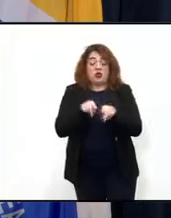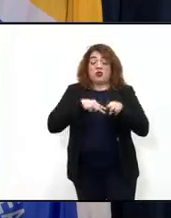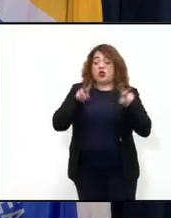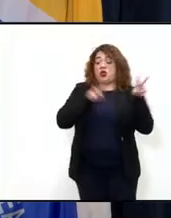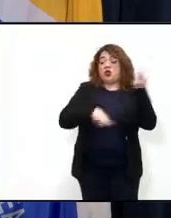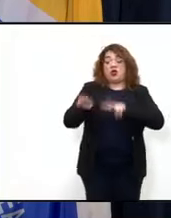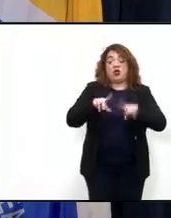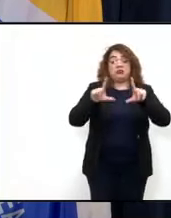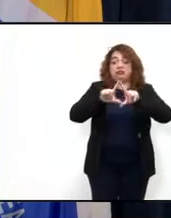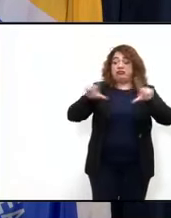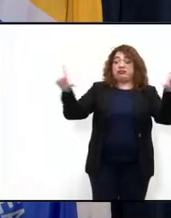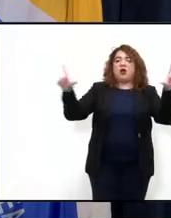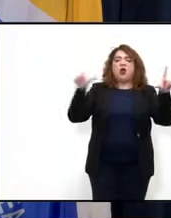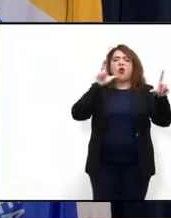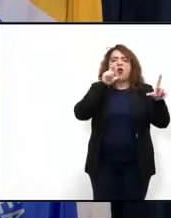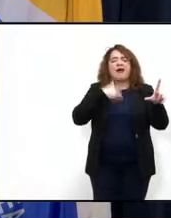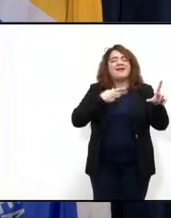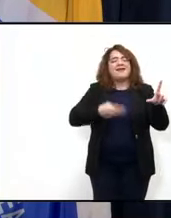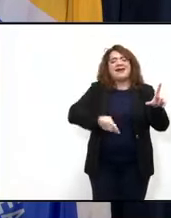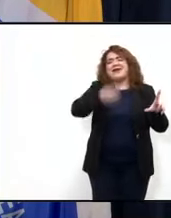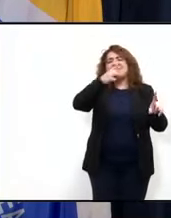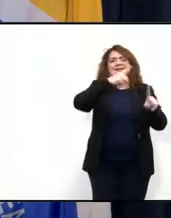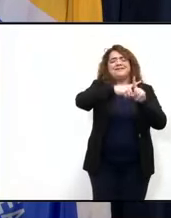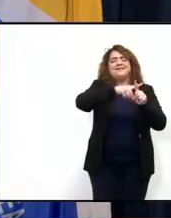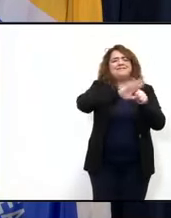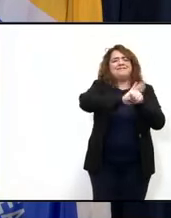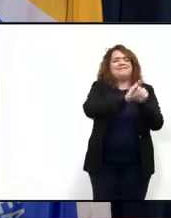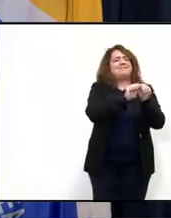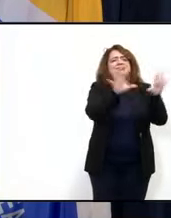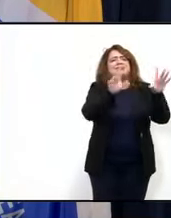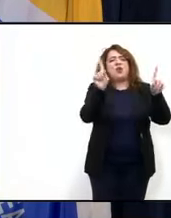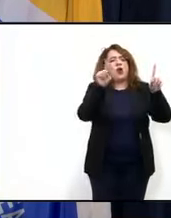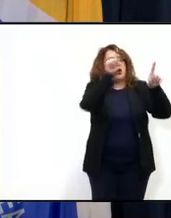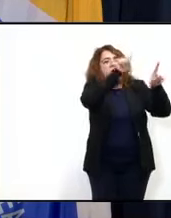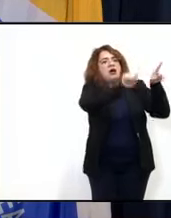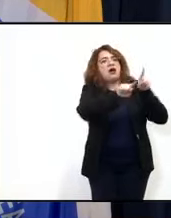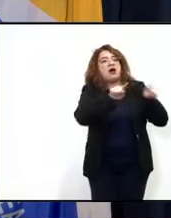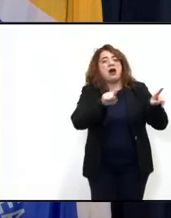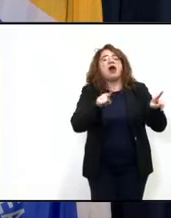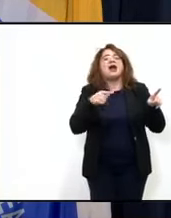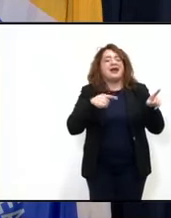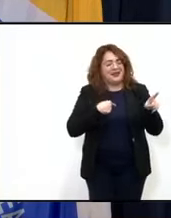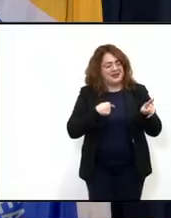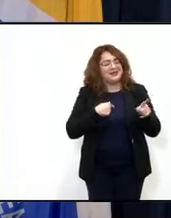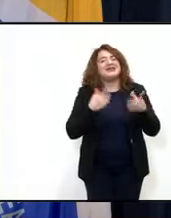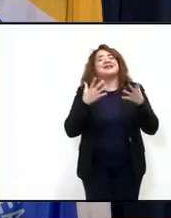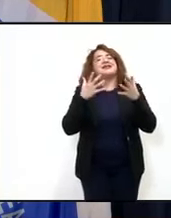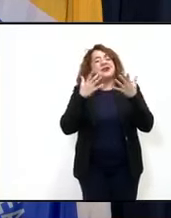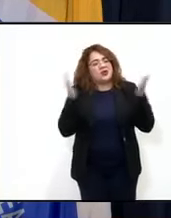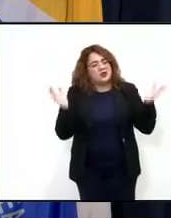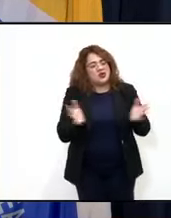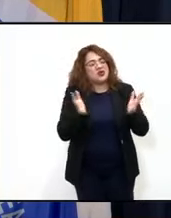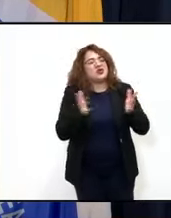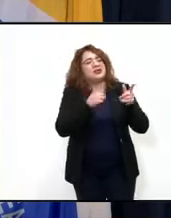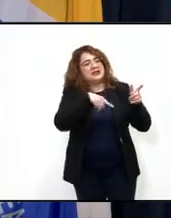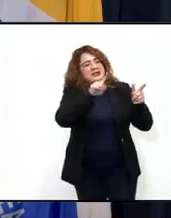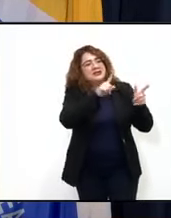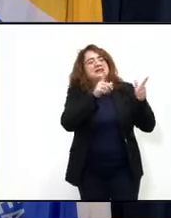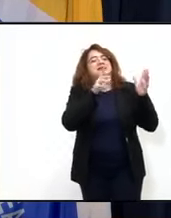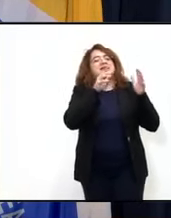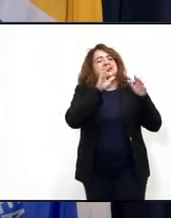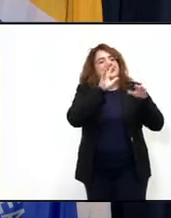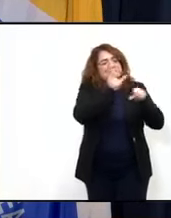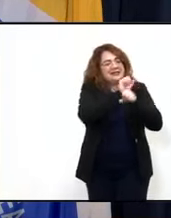también sea recibiendo la vacuna a mismo porcentaje. Si necesita ayuda